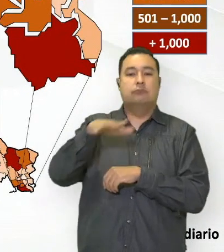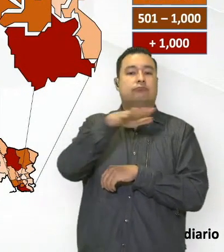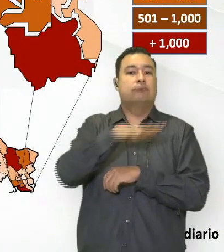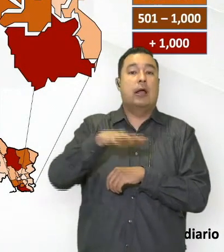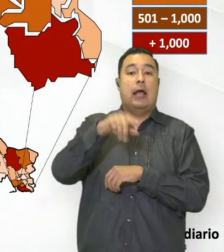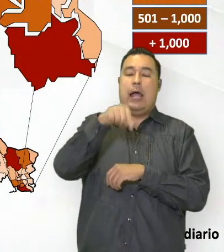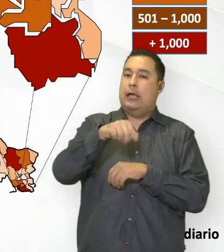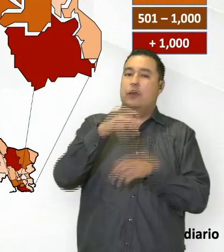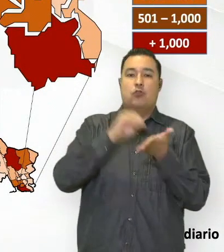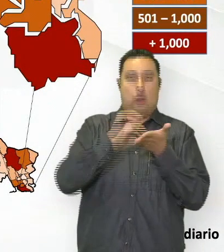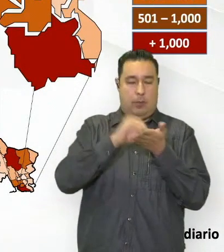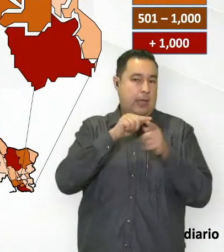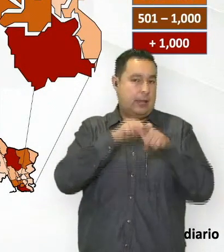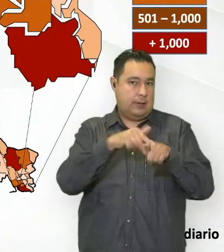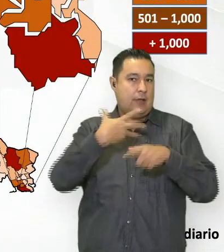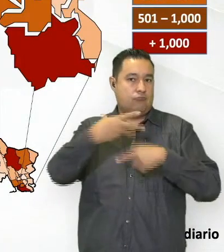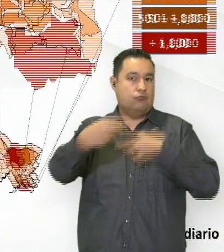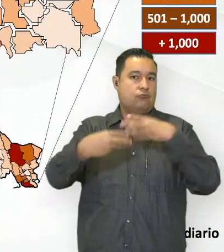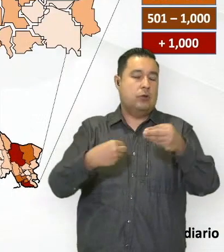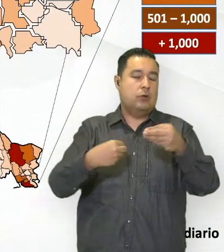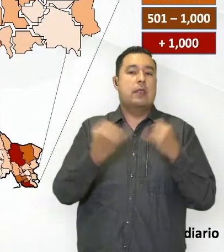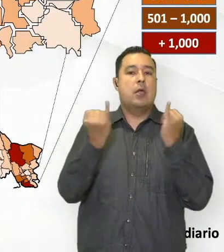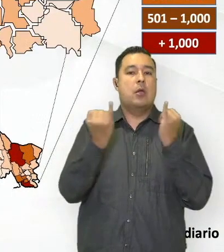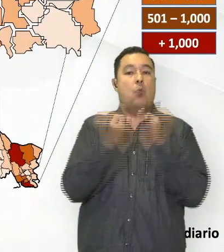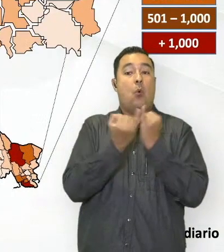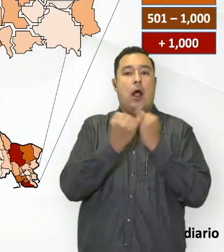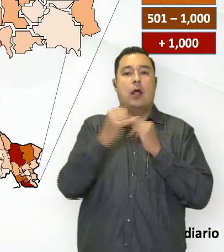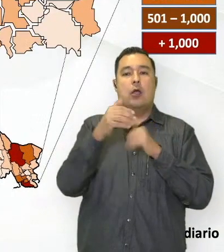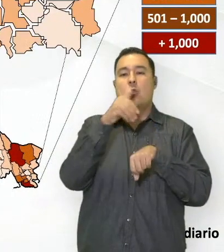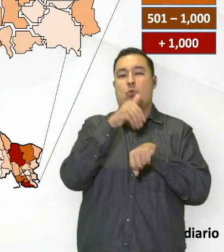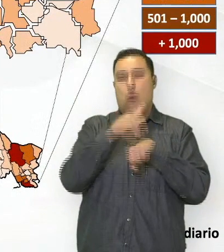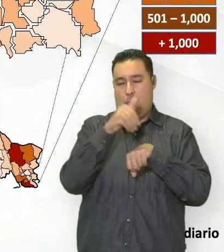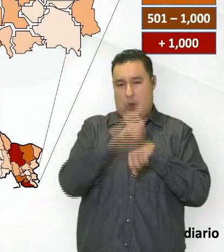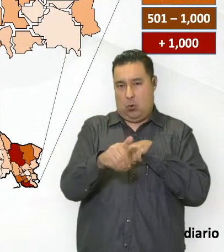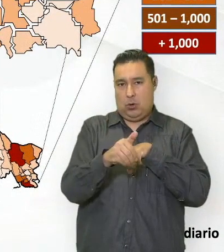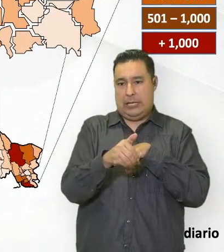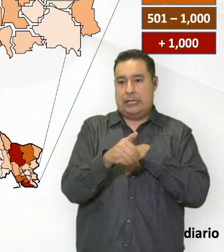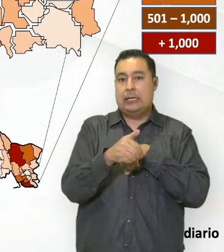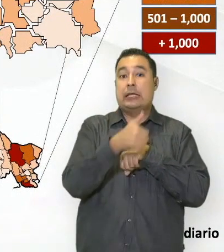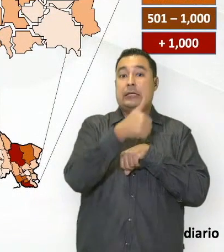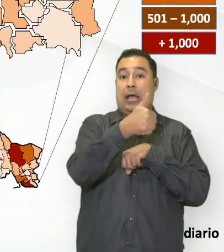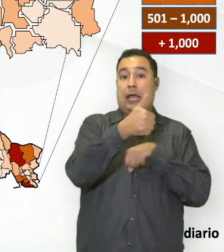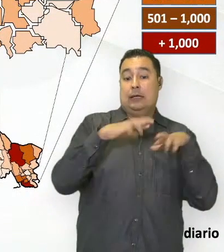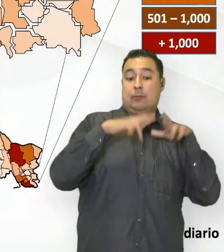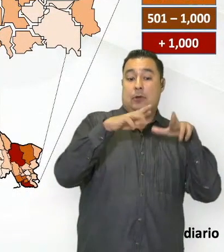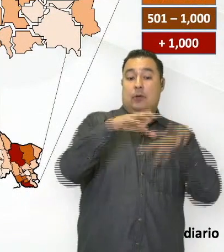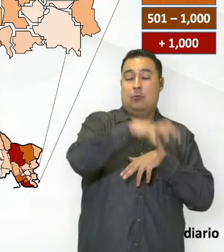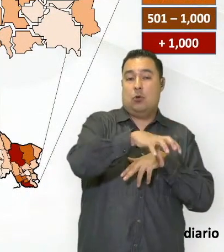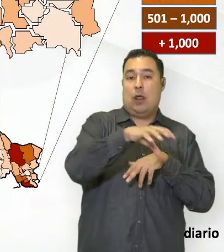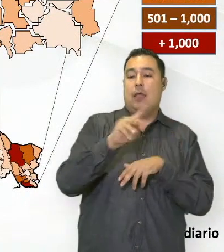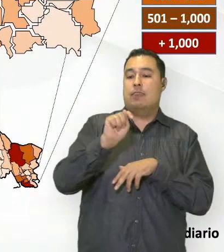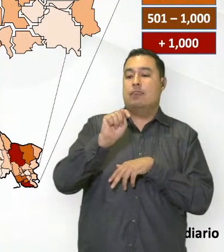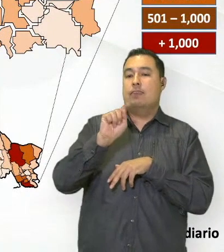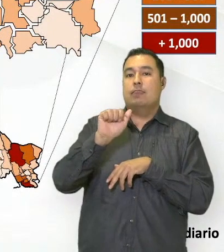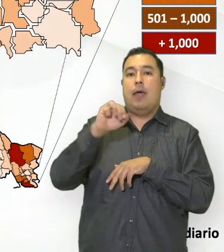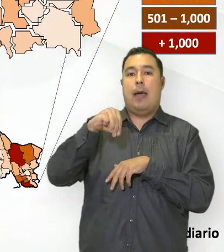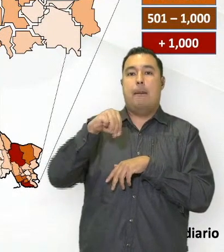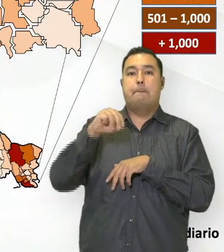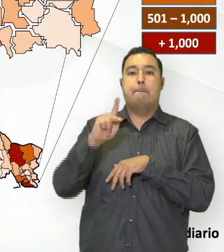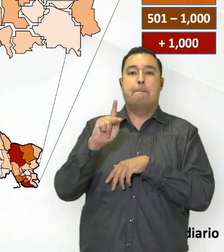últimas semanas ha continuado con transmisión al igual que en la jurisdicción sanitaria número 7 el municipio de tampamolón